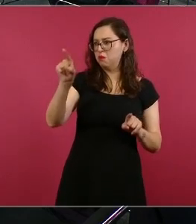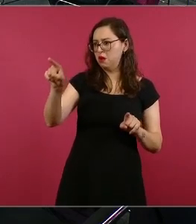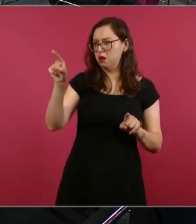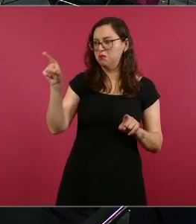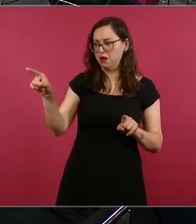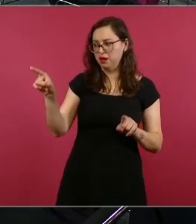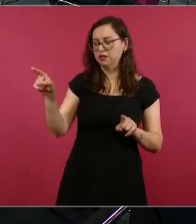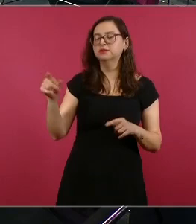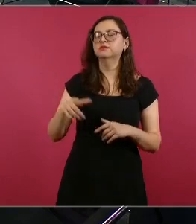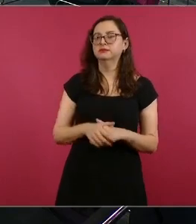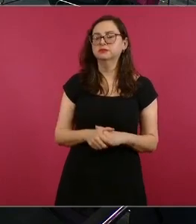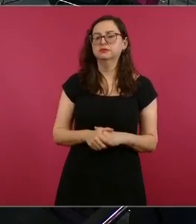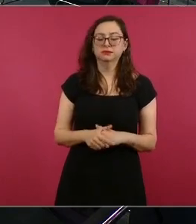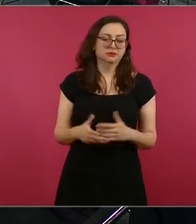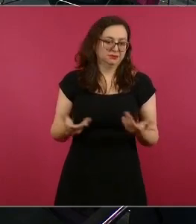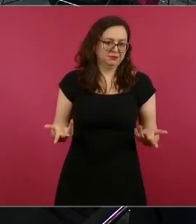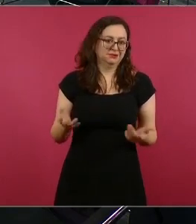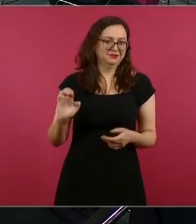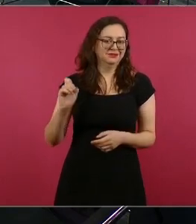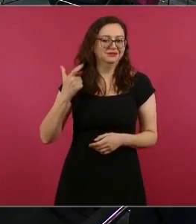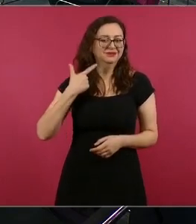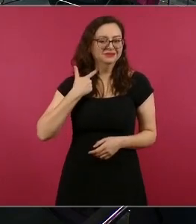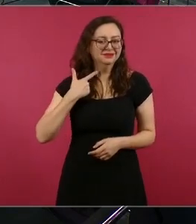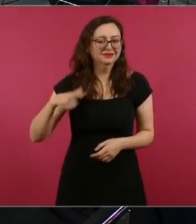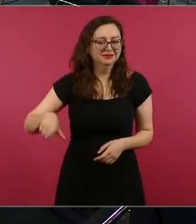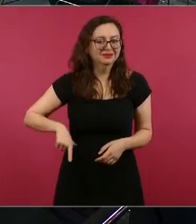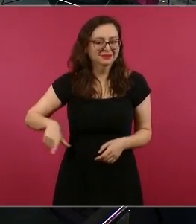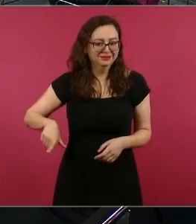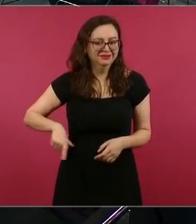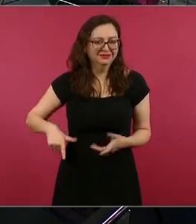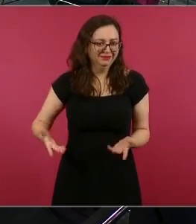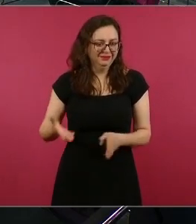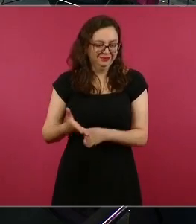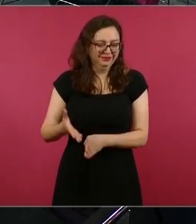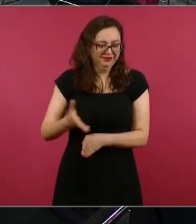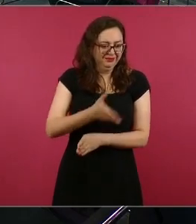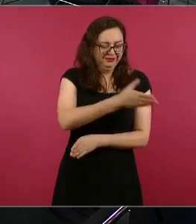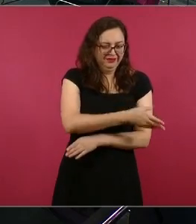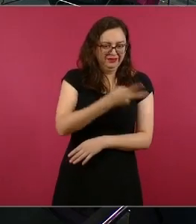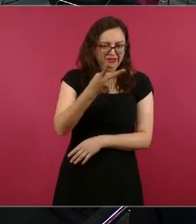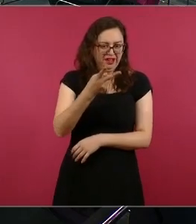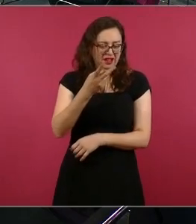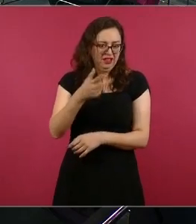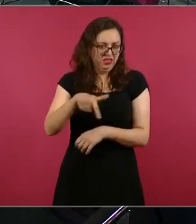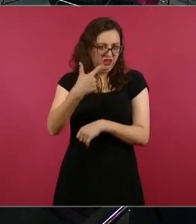del conservadurismo, de esos dos sexenios,